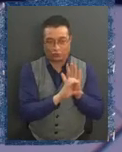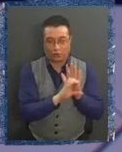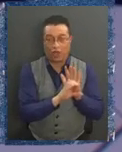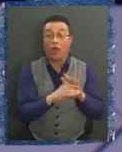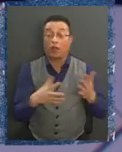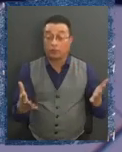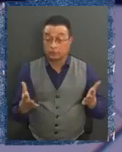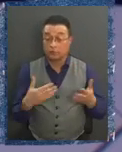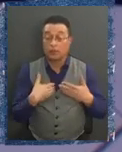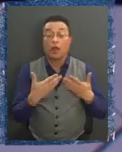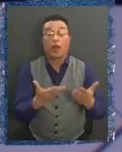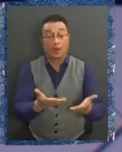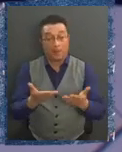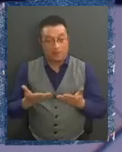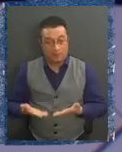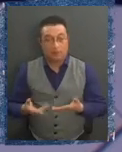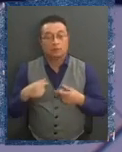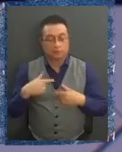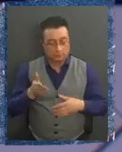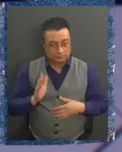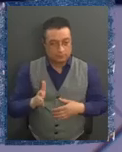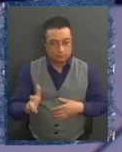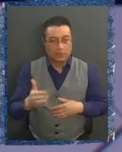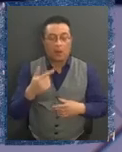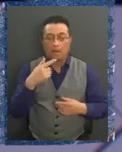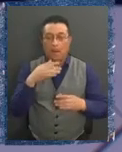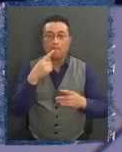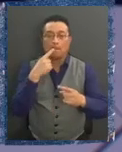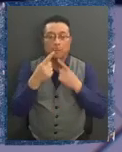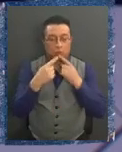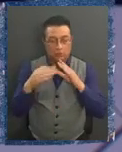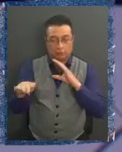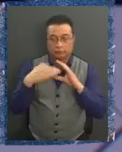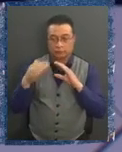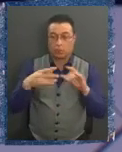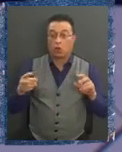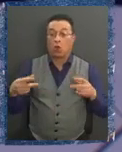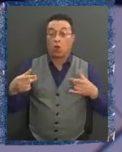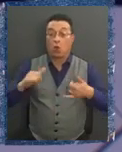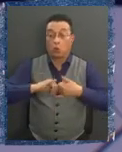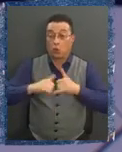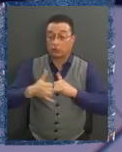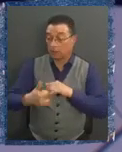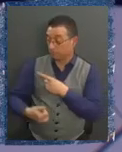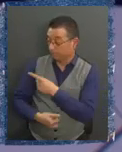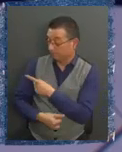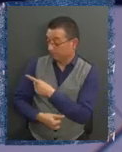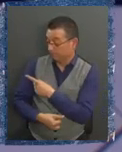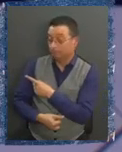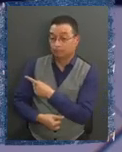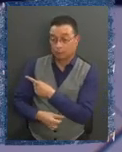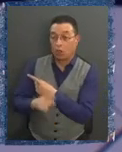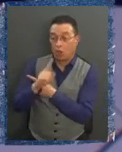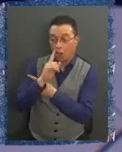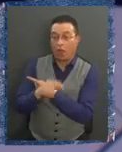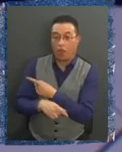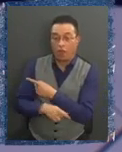lo invitamos a seguir mandando sus preguntas al WhatsApp que aparece ahí en pantalla. Y